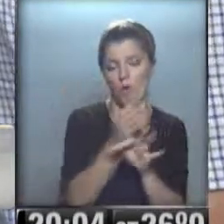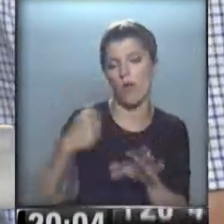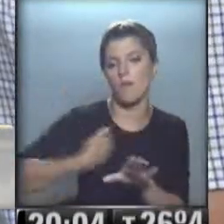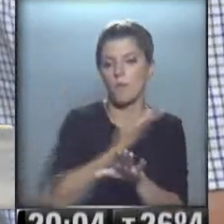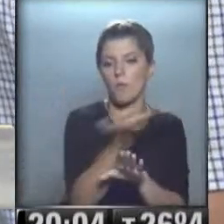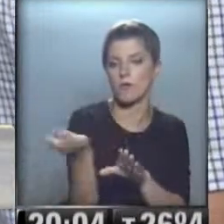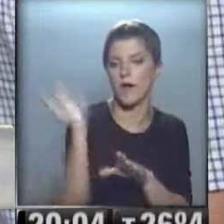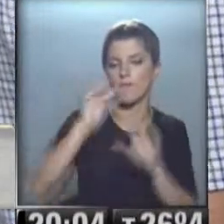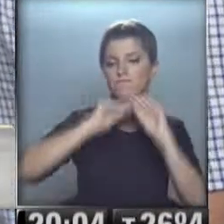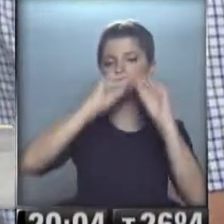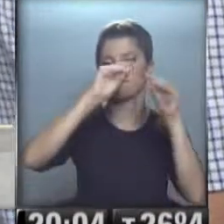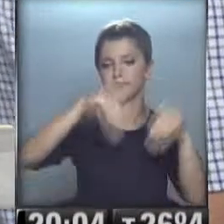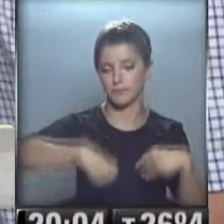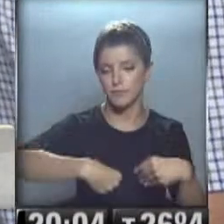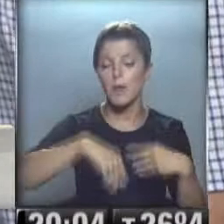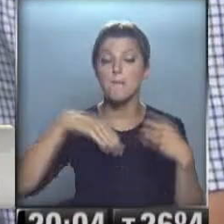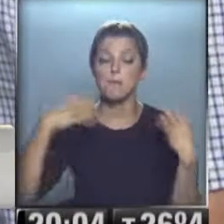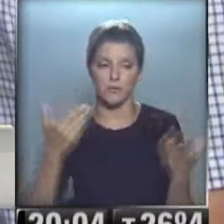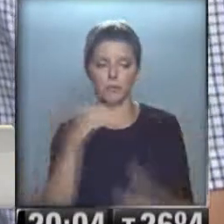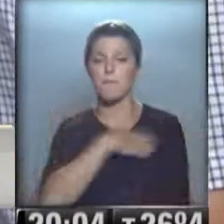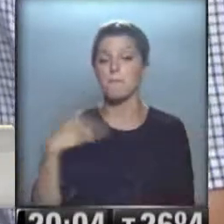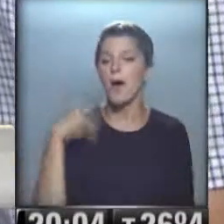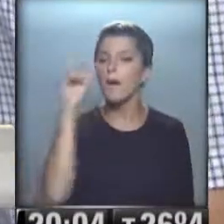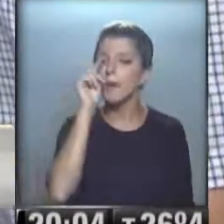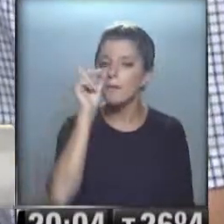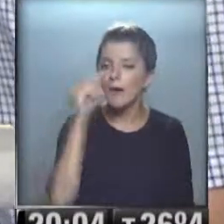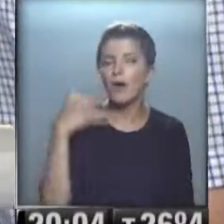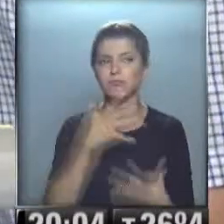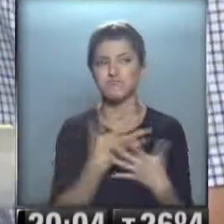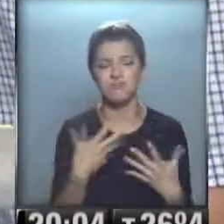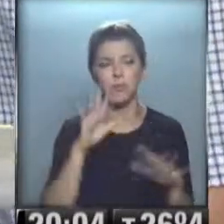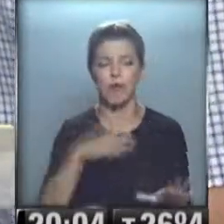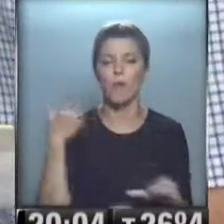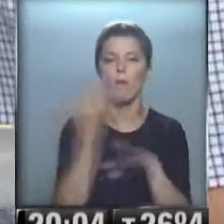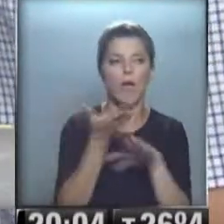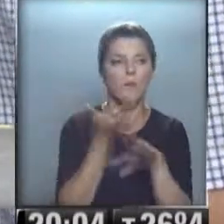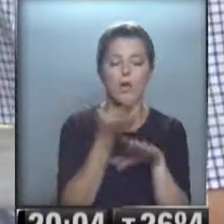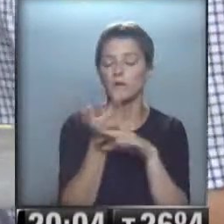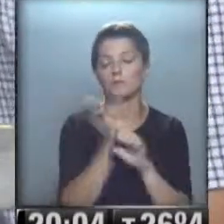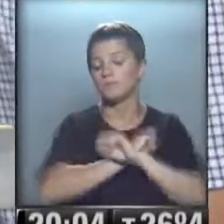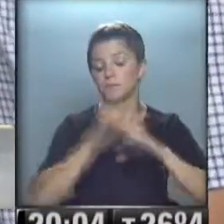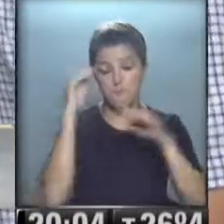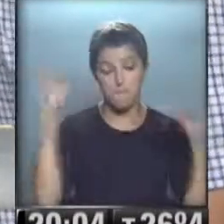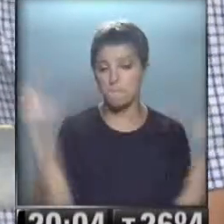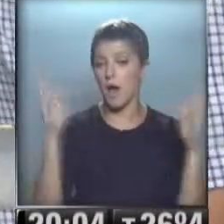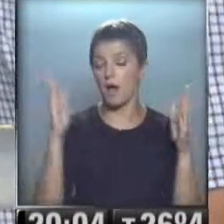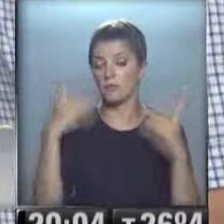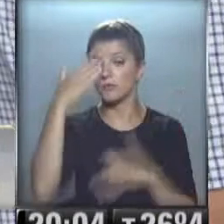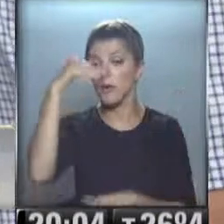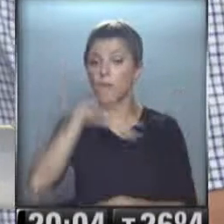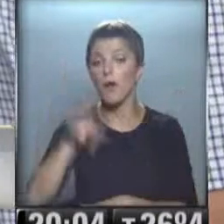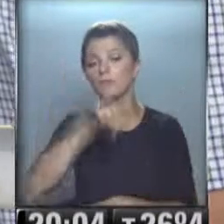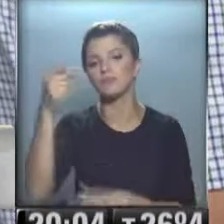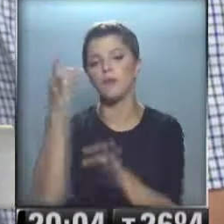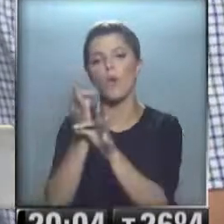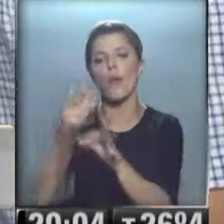es cansar a los padres para que finalmente los que tienen recursos terminan volcándose a